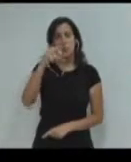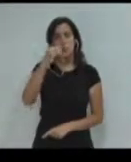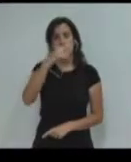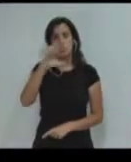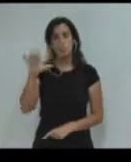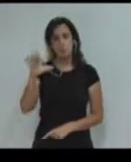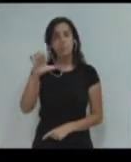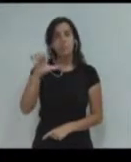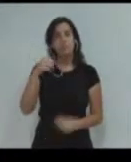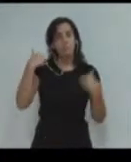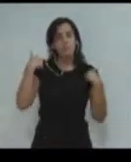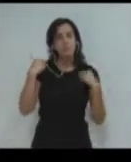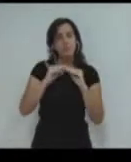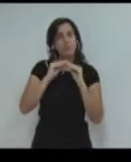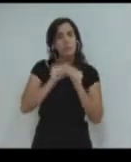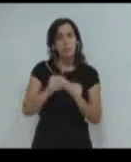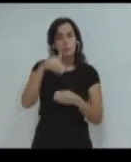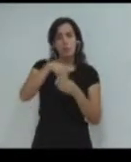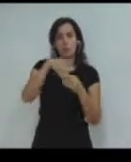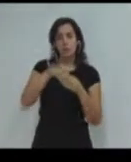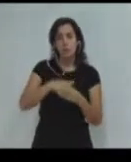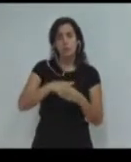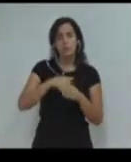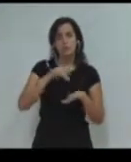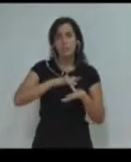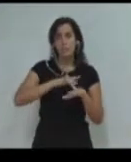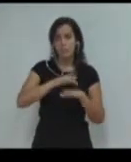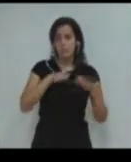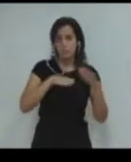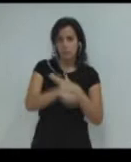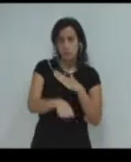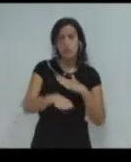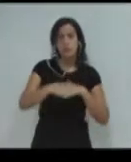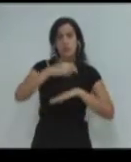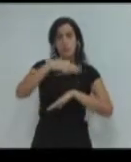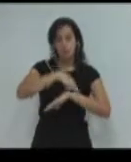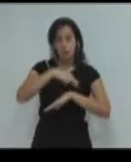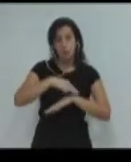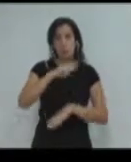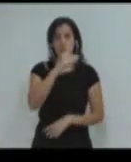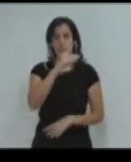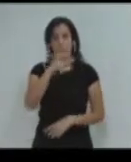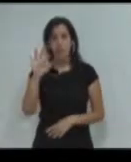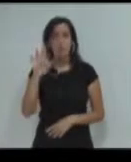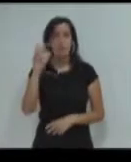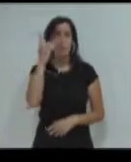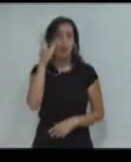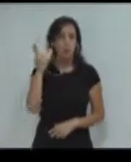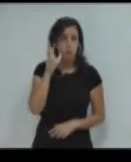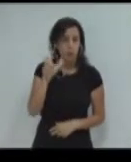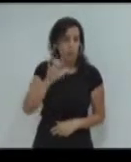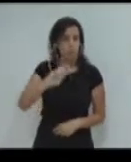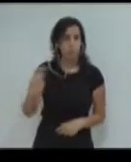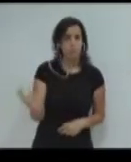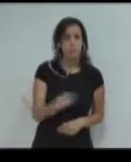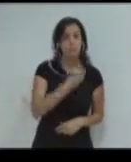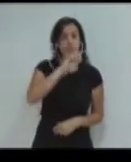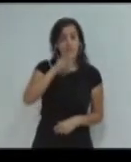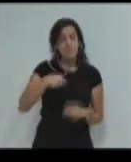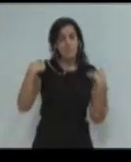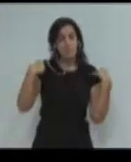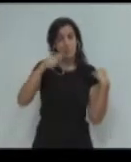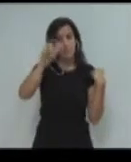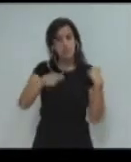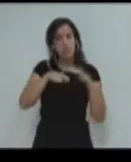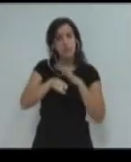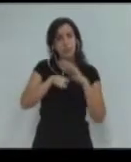del desarrollo de contenidos digitales accesibles, de Microsoft Office, de PDF, audiovisuales. Además, se encarga de la